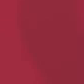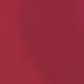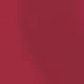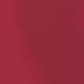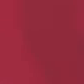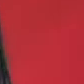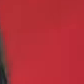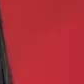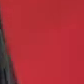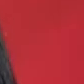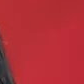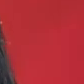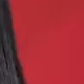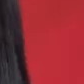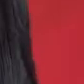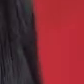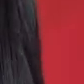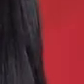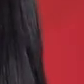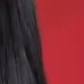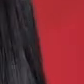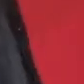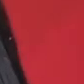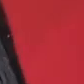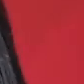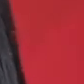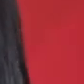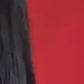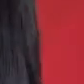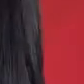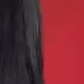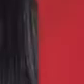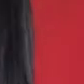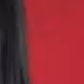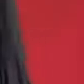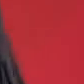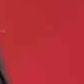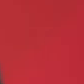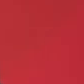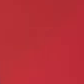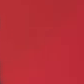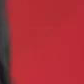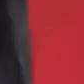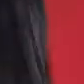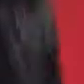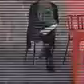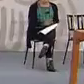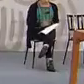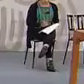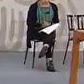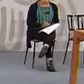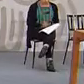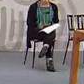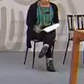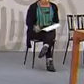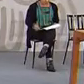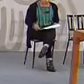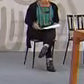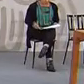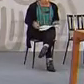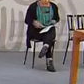estancia. También podemos hablar de estancias fantasmas, no solamente de niños. ¿Adelantamos?